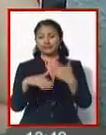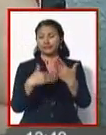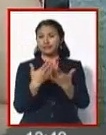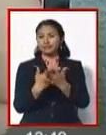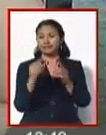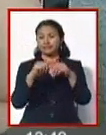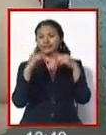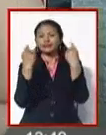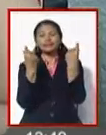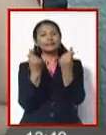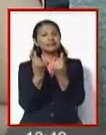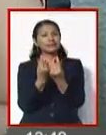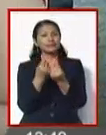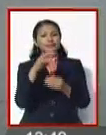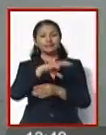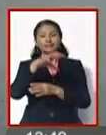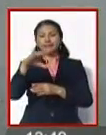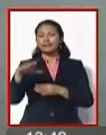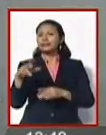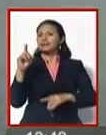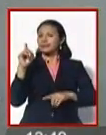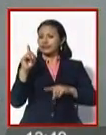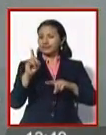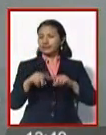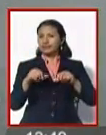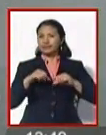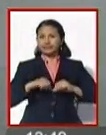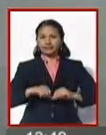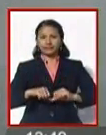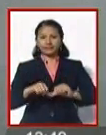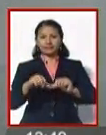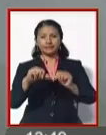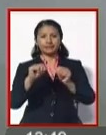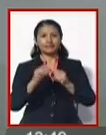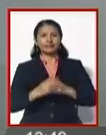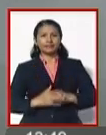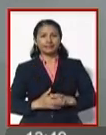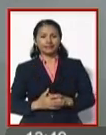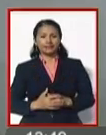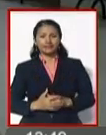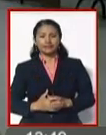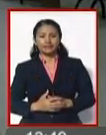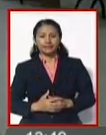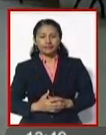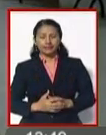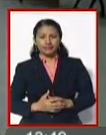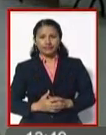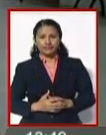todos nuestros sectores y no podemos seguir haciendo